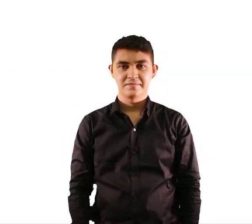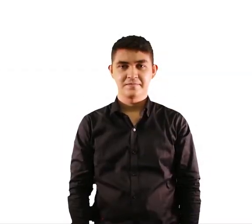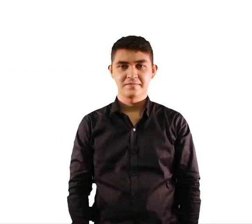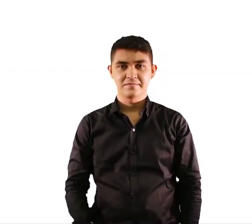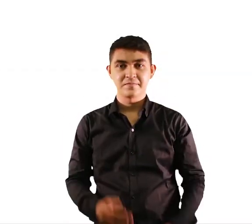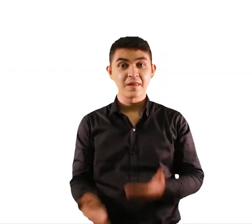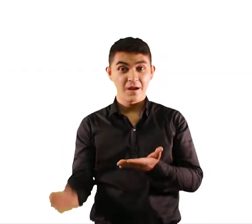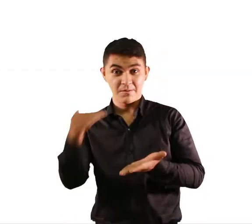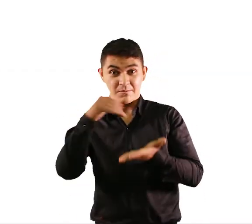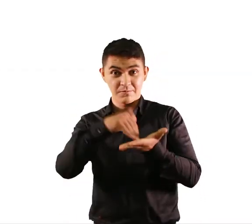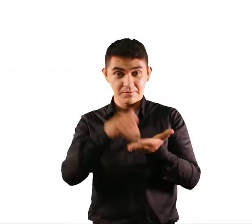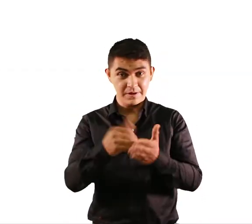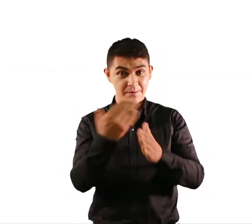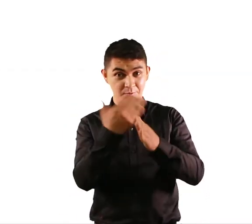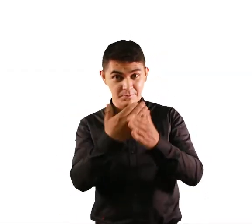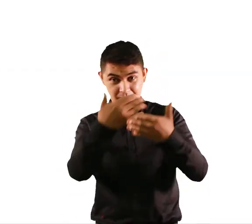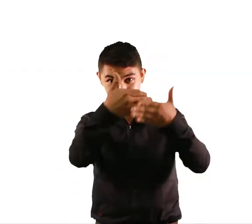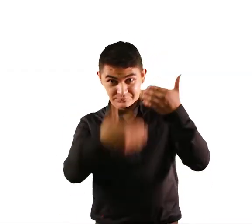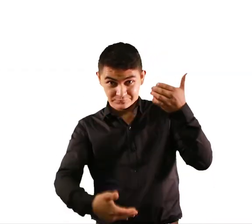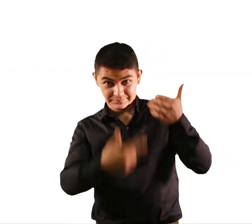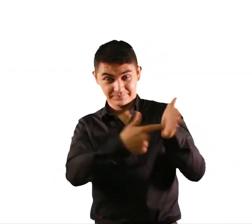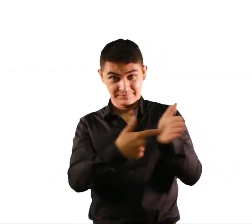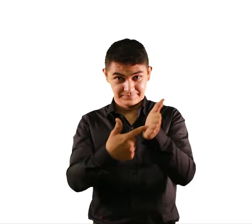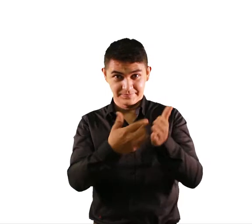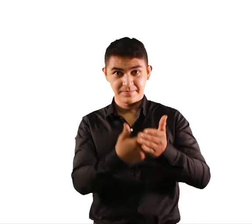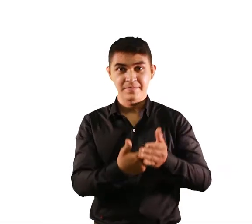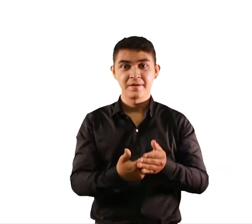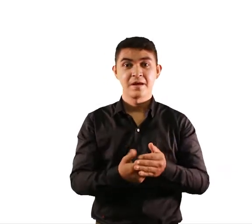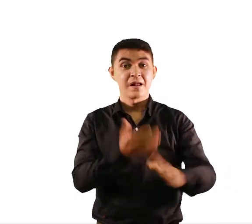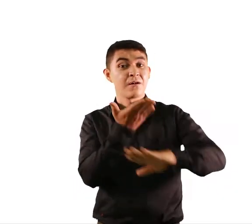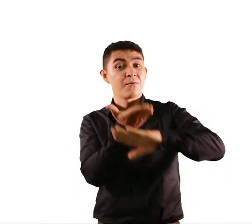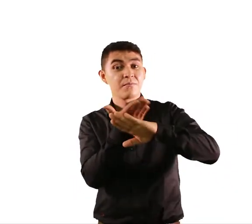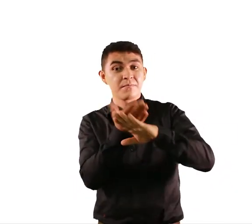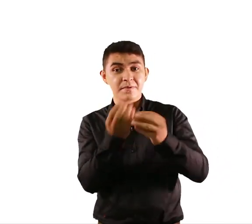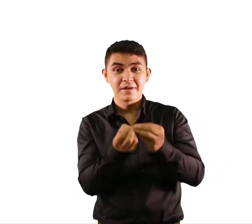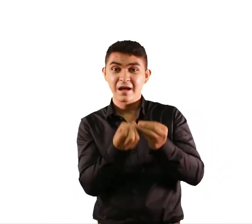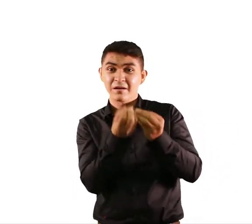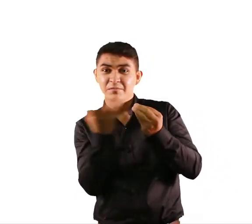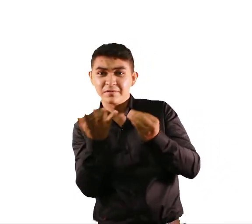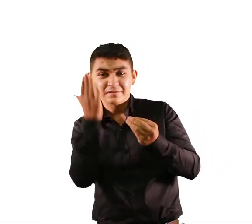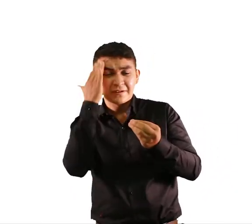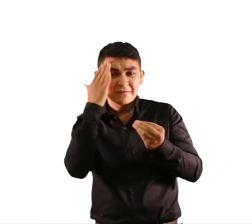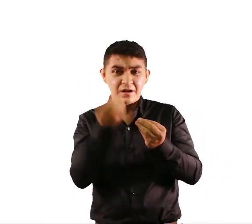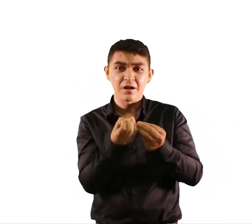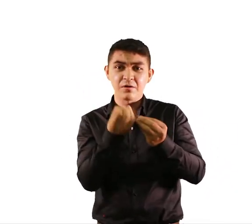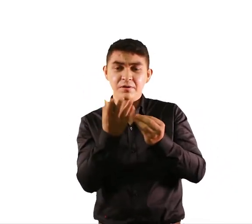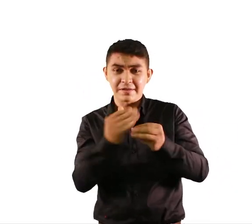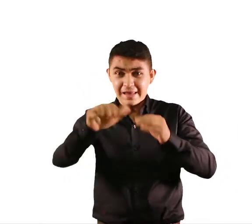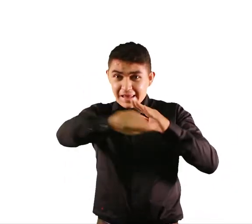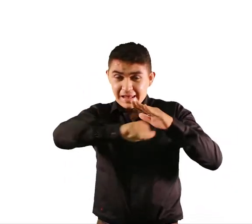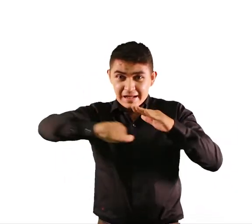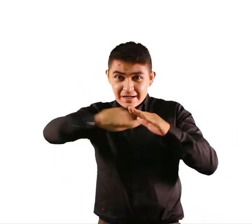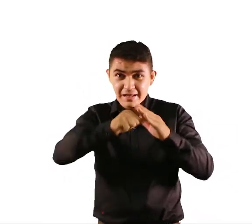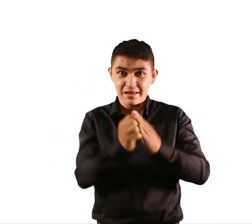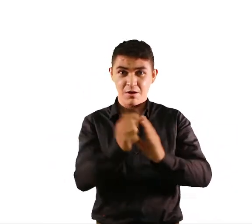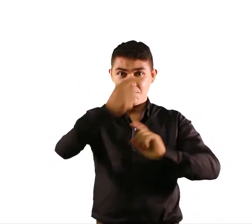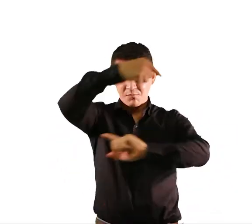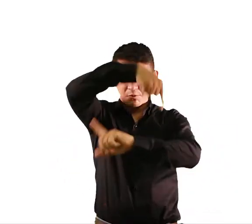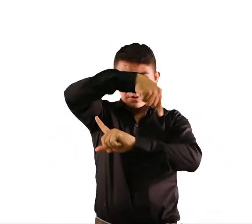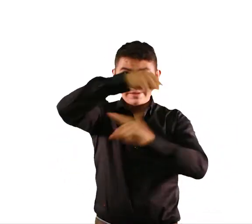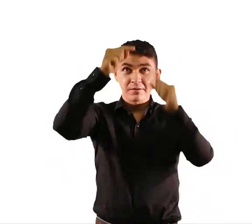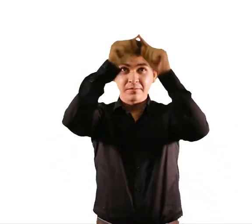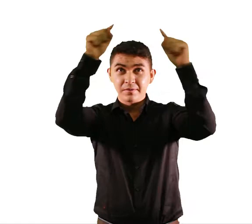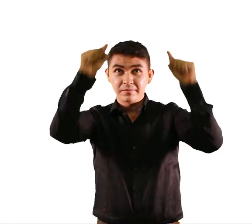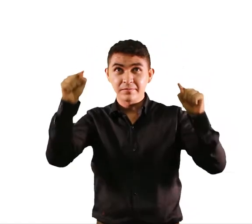Volvemos al problema planteado. Como nos piden calcular el área de un polígono regular,